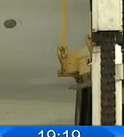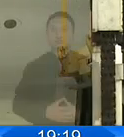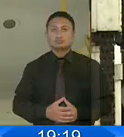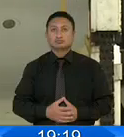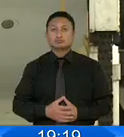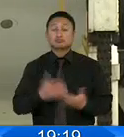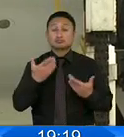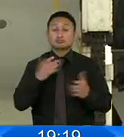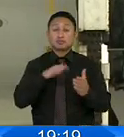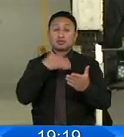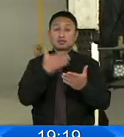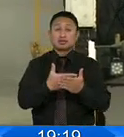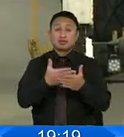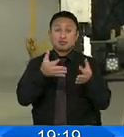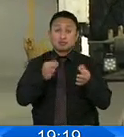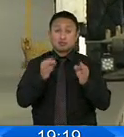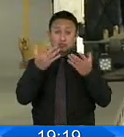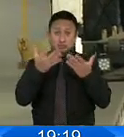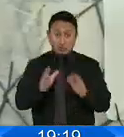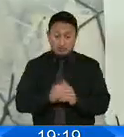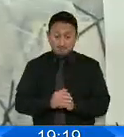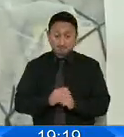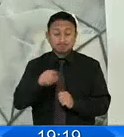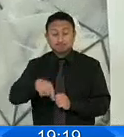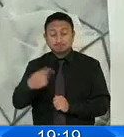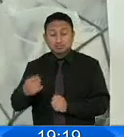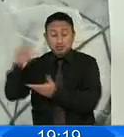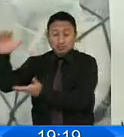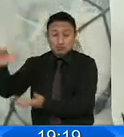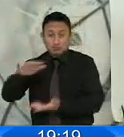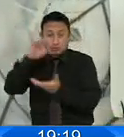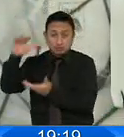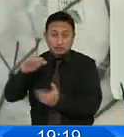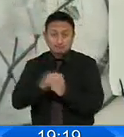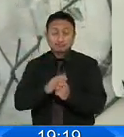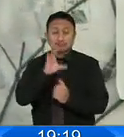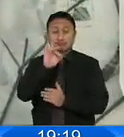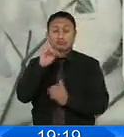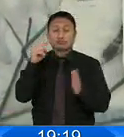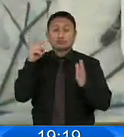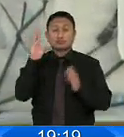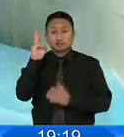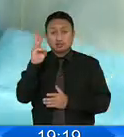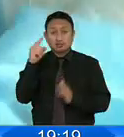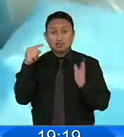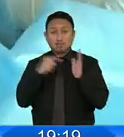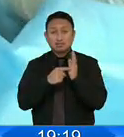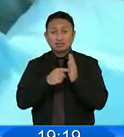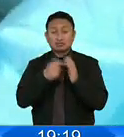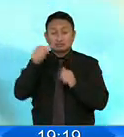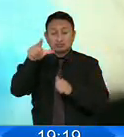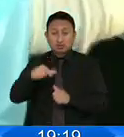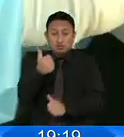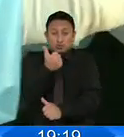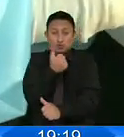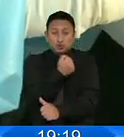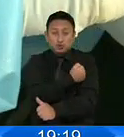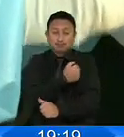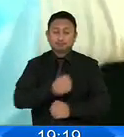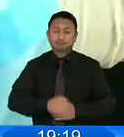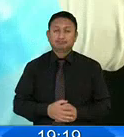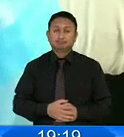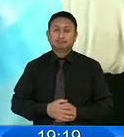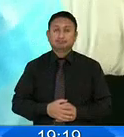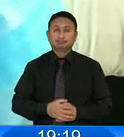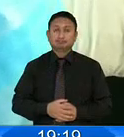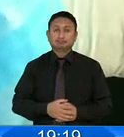febrero se estima recibir las remesas restantes de las 86.000 dosis para combatir la pandemia, informó Marilyn